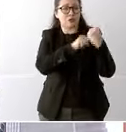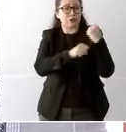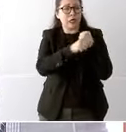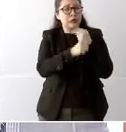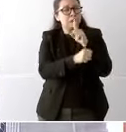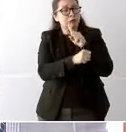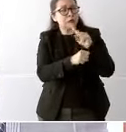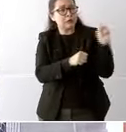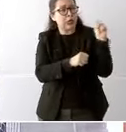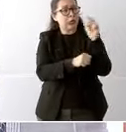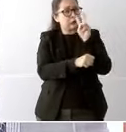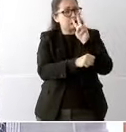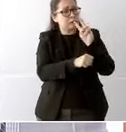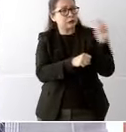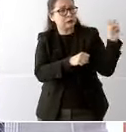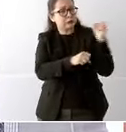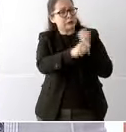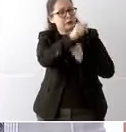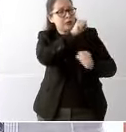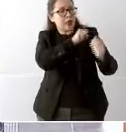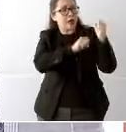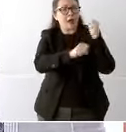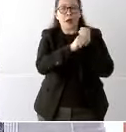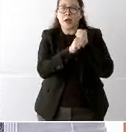no solo por décadas,